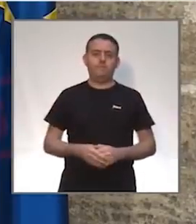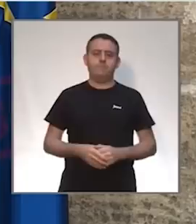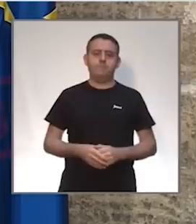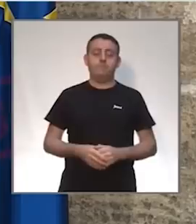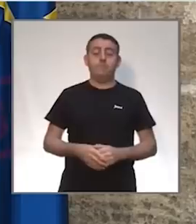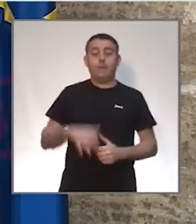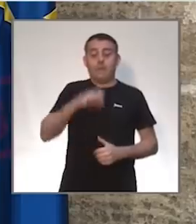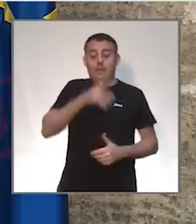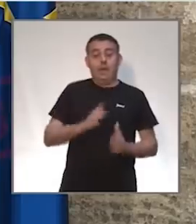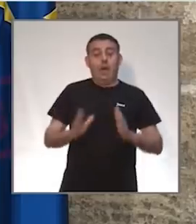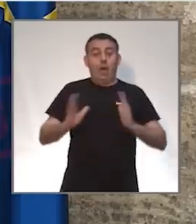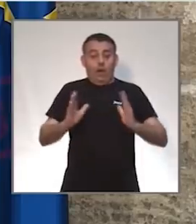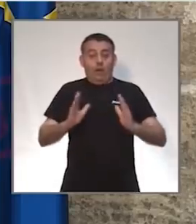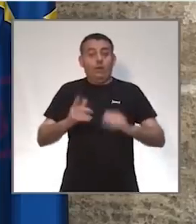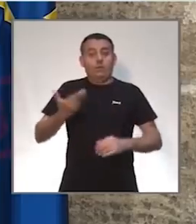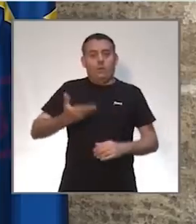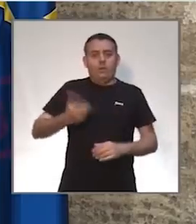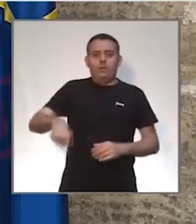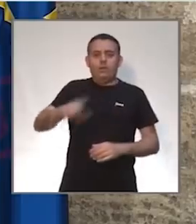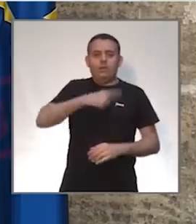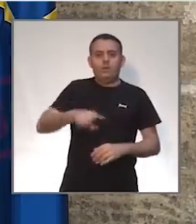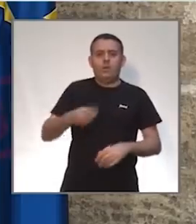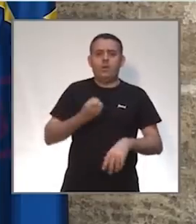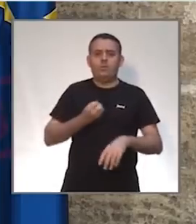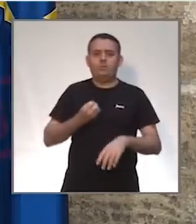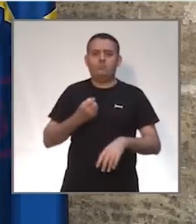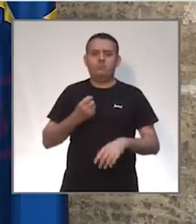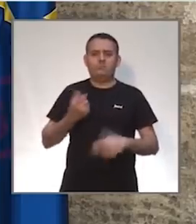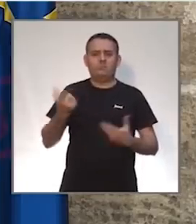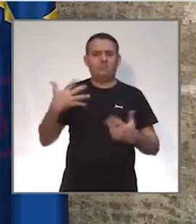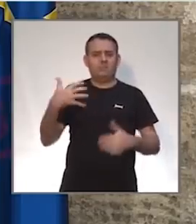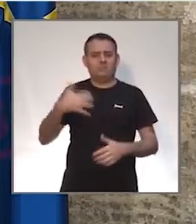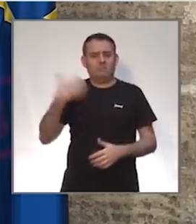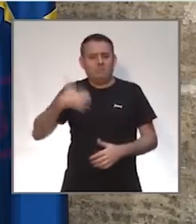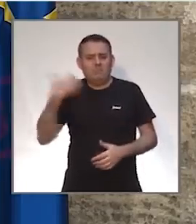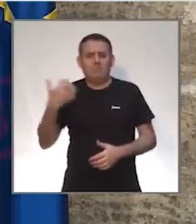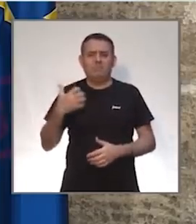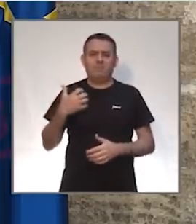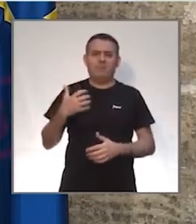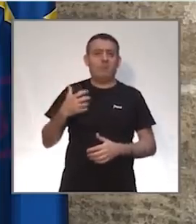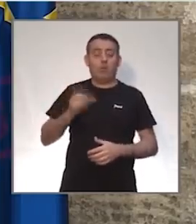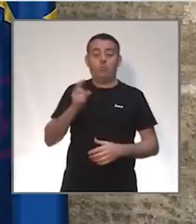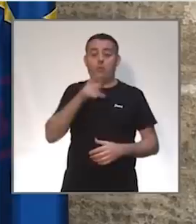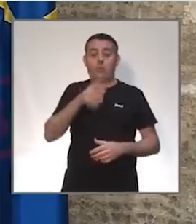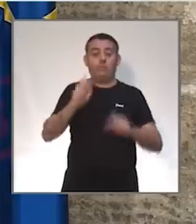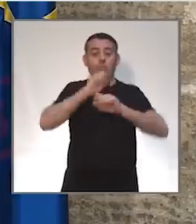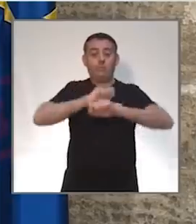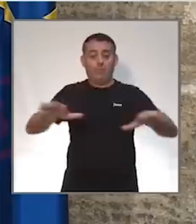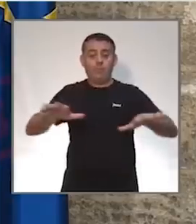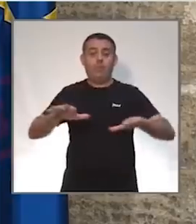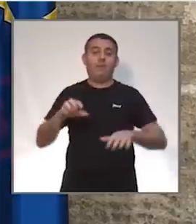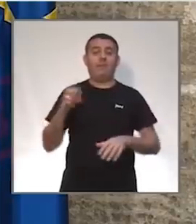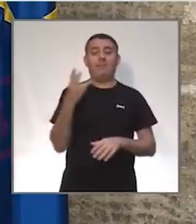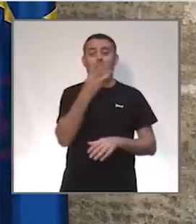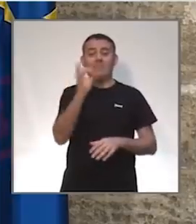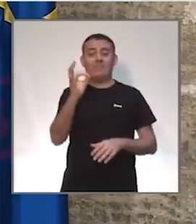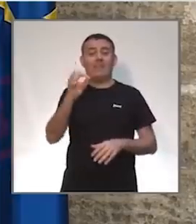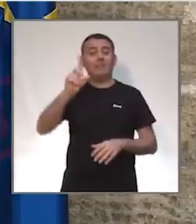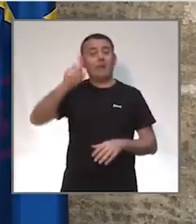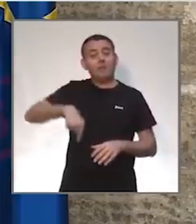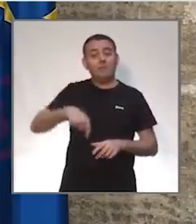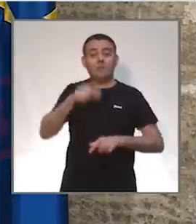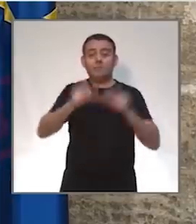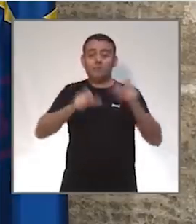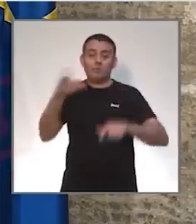que le hemos mostrado lealtad desde el 12 de marzo, que compareció en las Cortes, ni me ha llamado, ni me ha explicado las causas y las